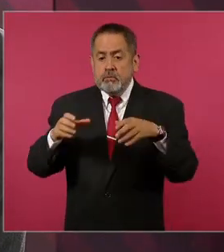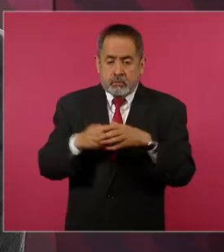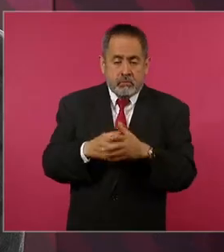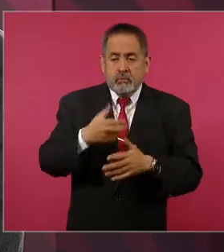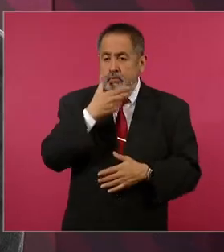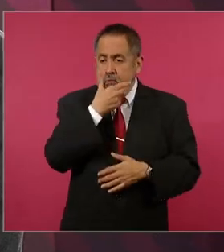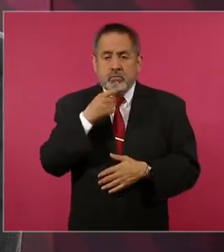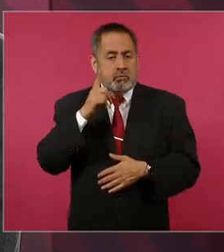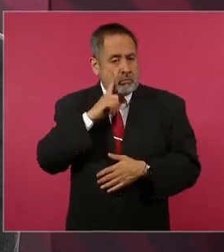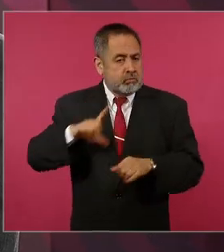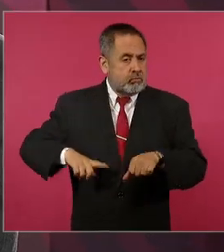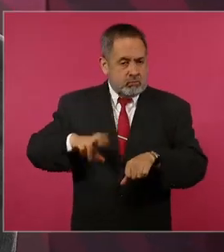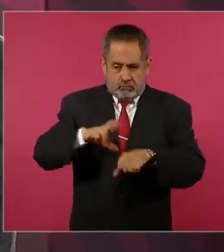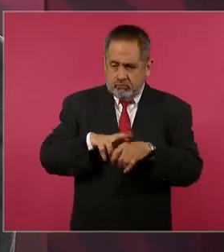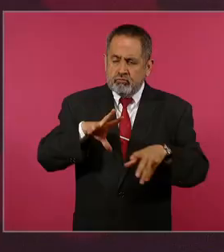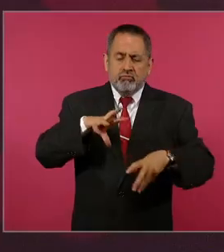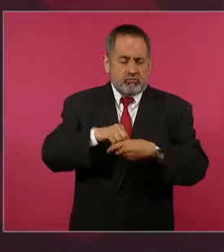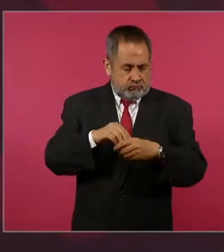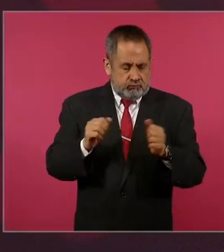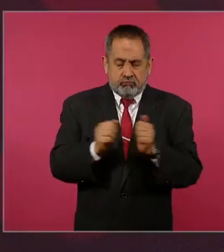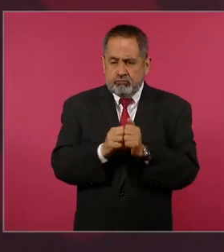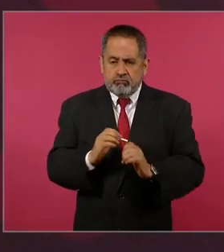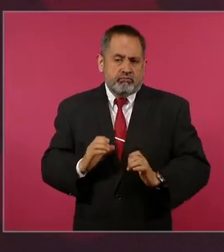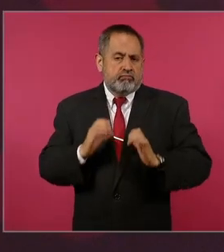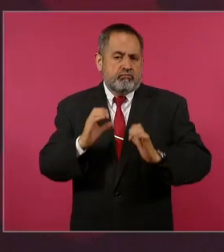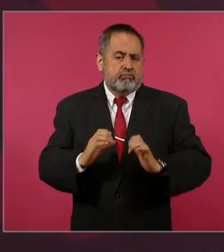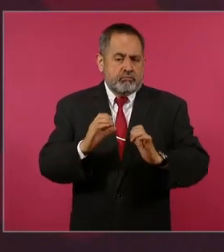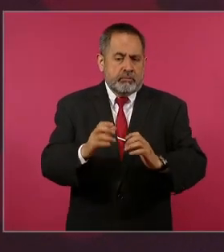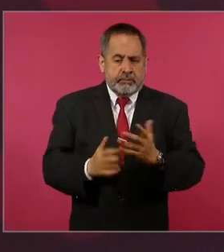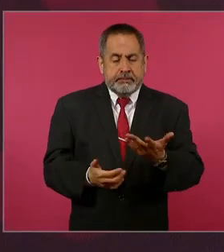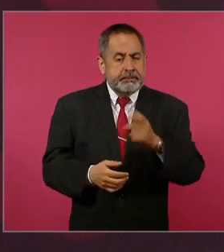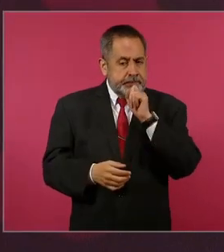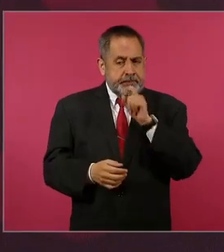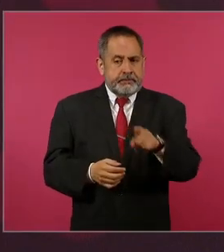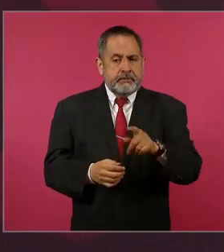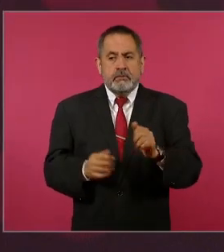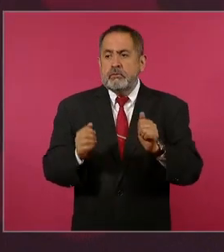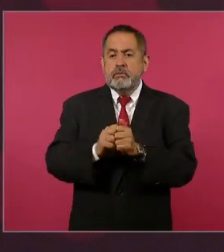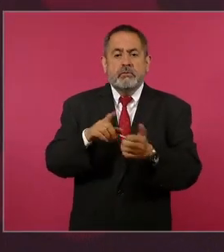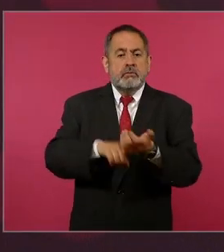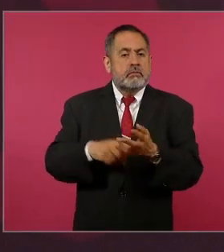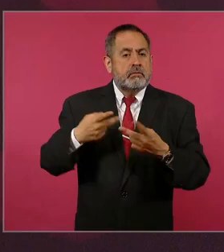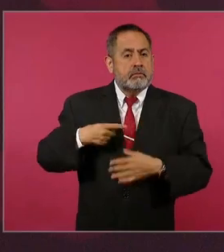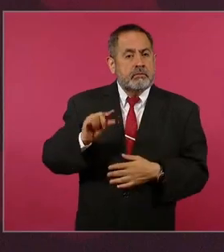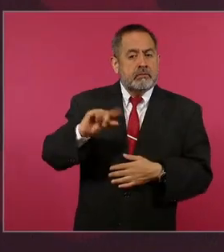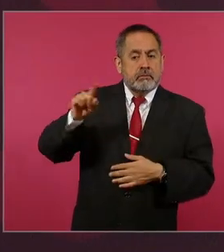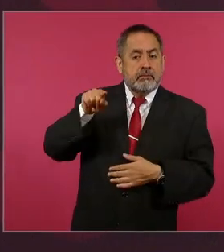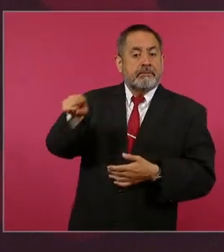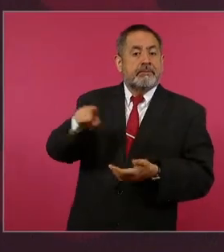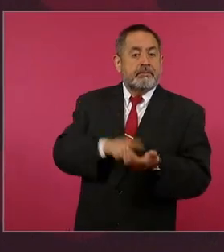gobernadoras, gobernadores de los estados, y desde luego con las autoridades del INE